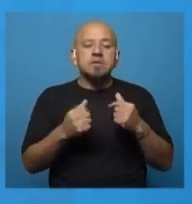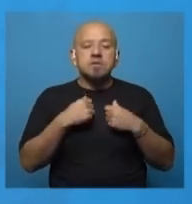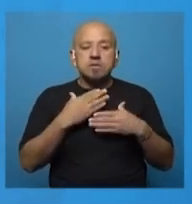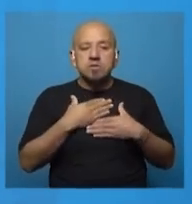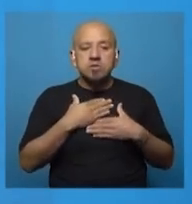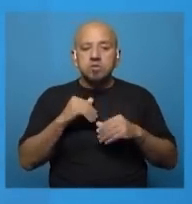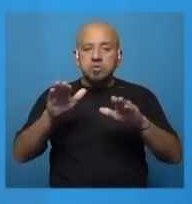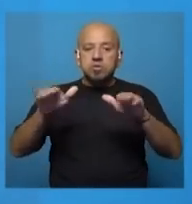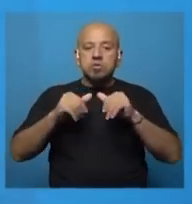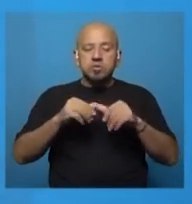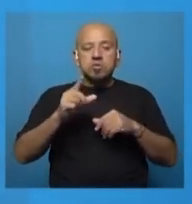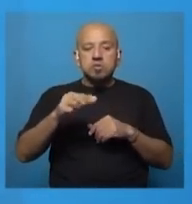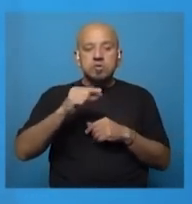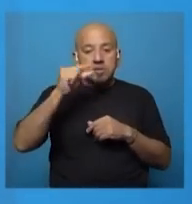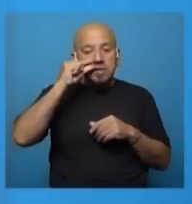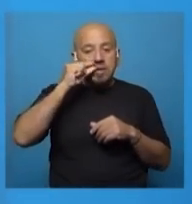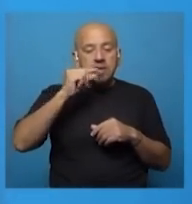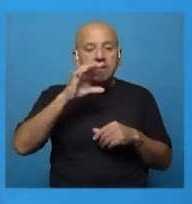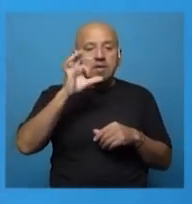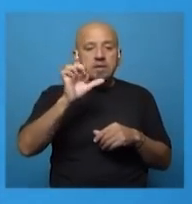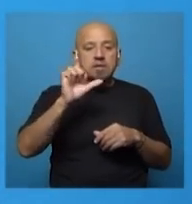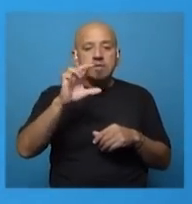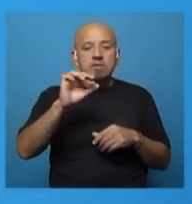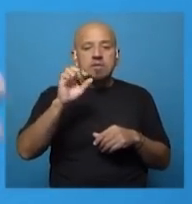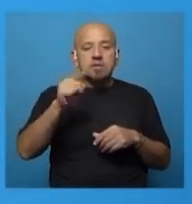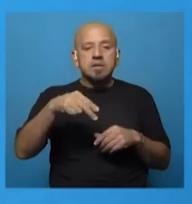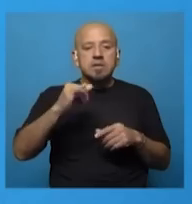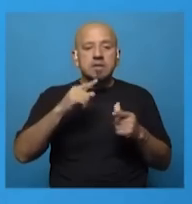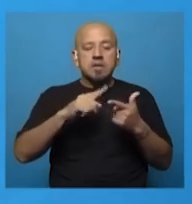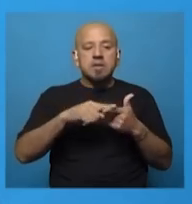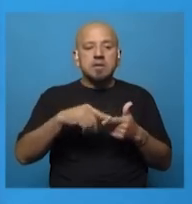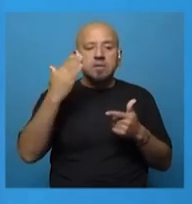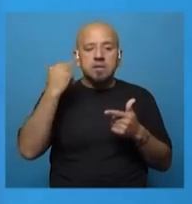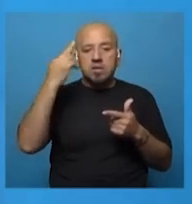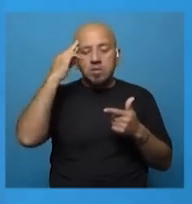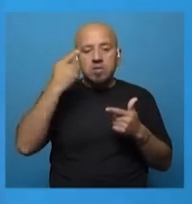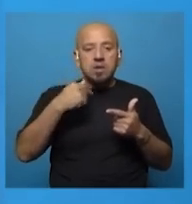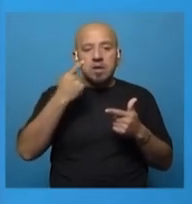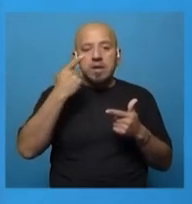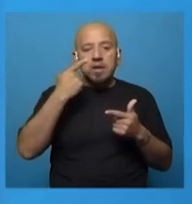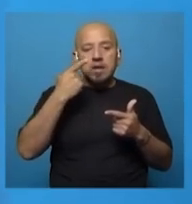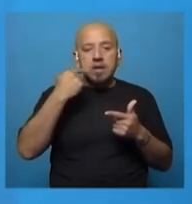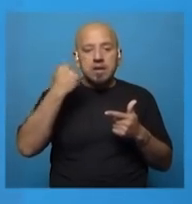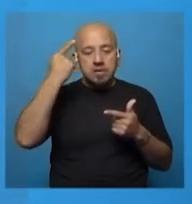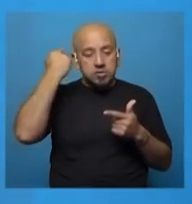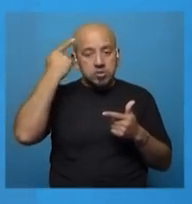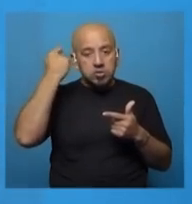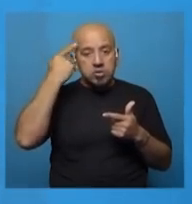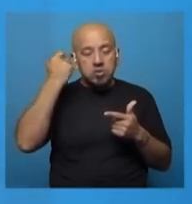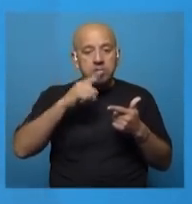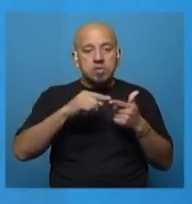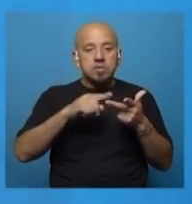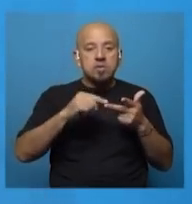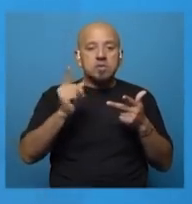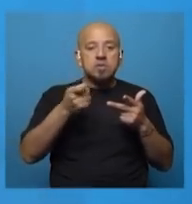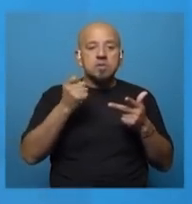de convocatorianista esta alianza que incluye a fuerza renovadora asamblea Uruguay de historia Magnolia del ex